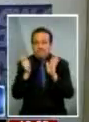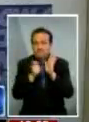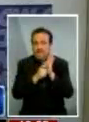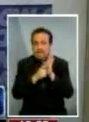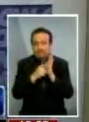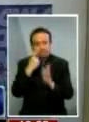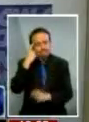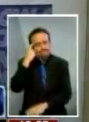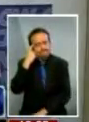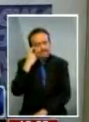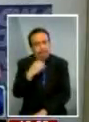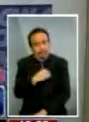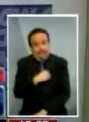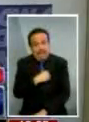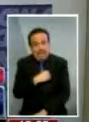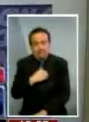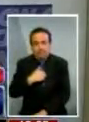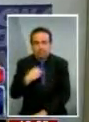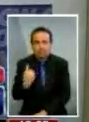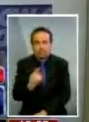complicadas para nosotros.